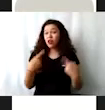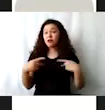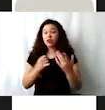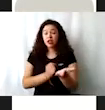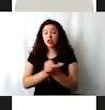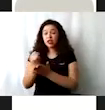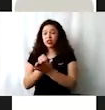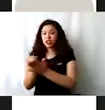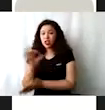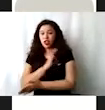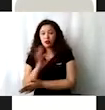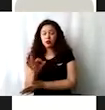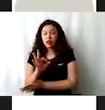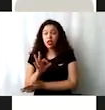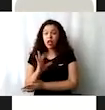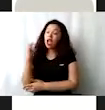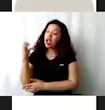decisión porque así se lo han